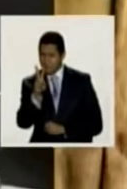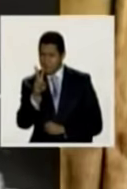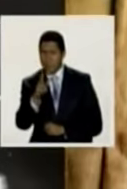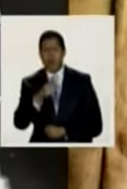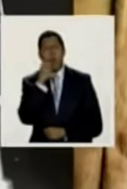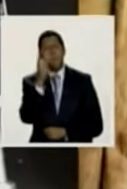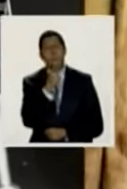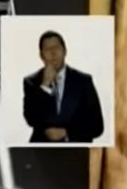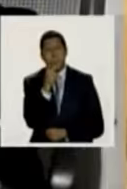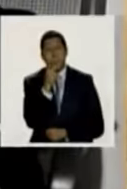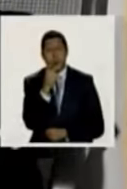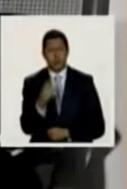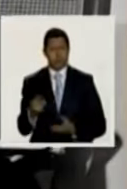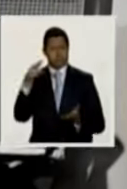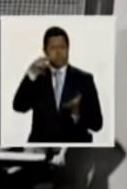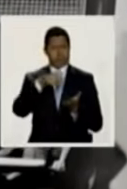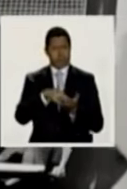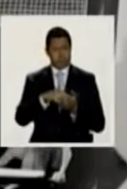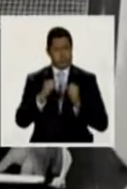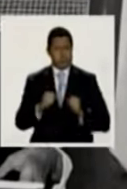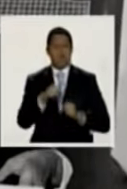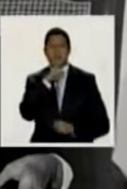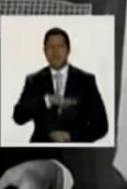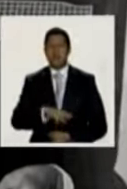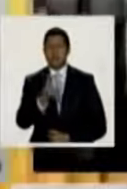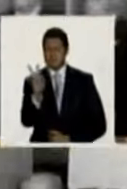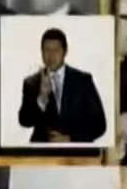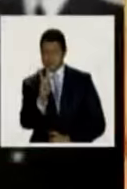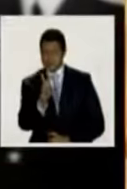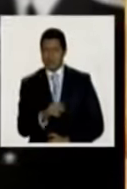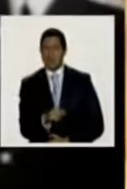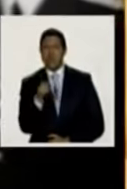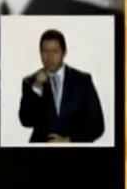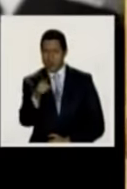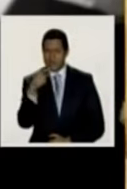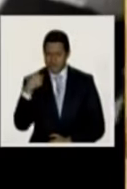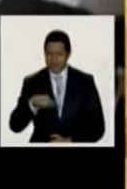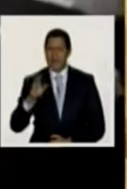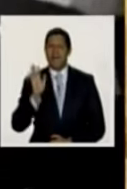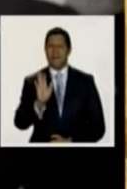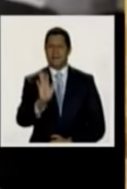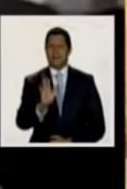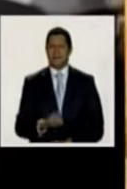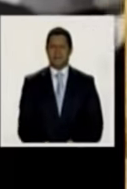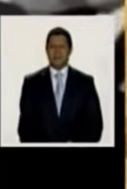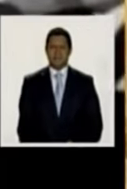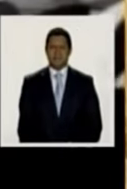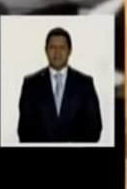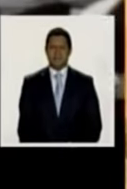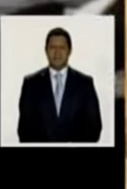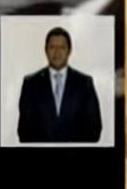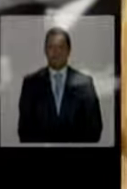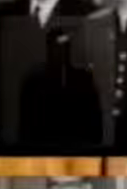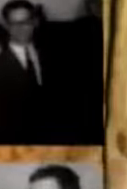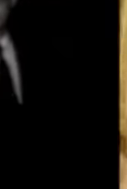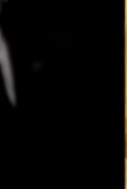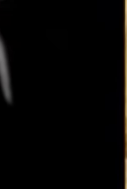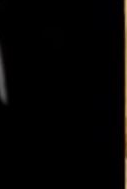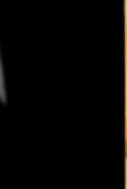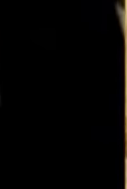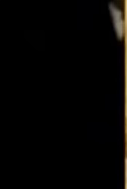como político, pero levantarse como un titán en la historia del país. Y usted estará allí.